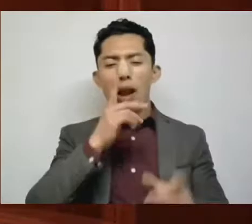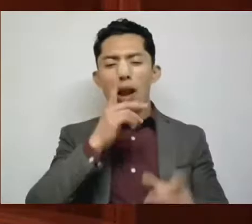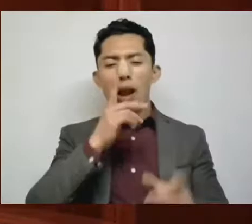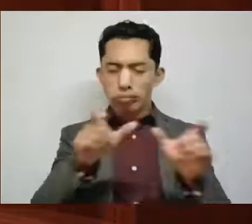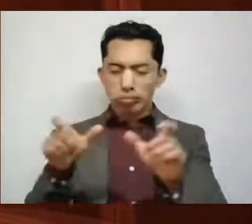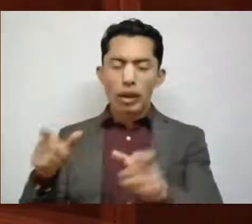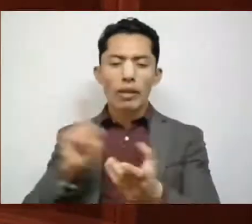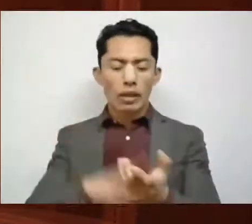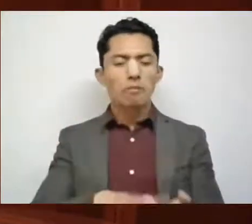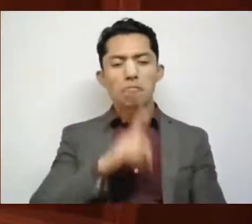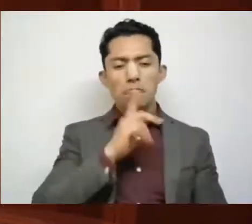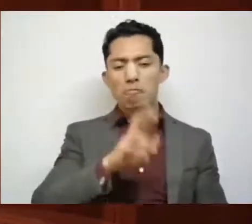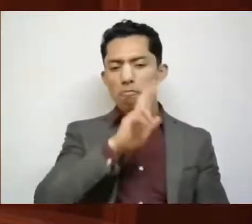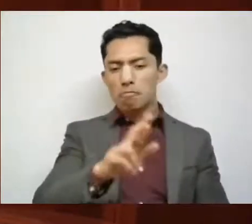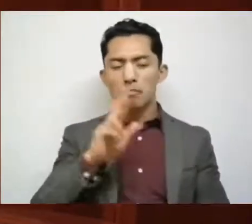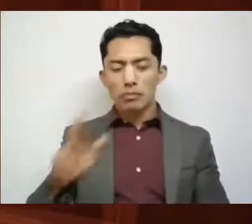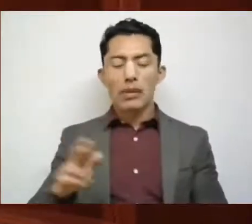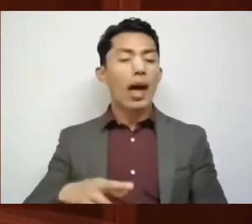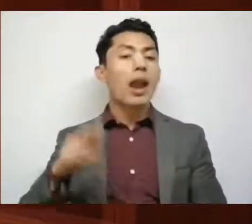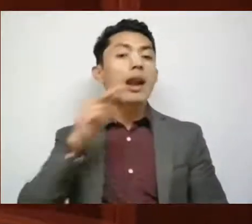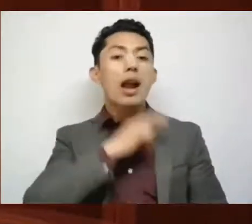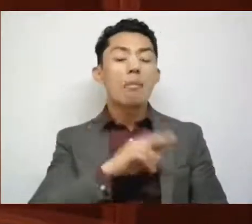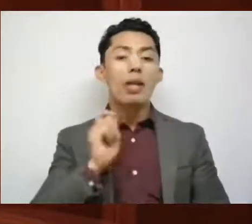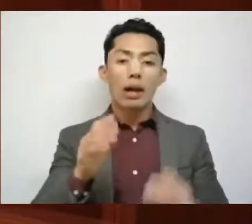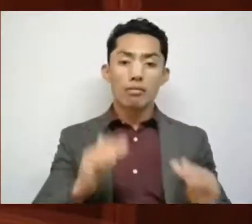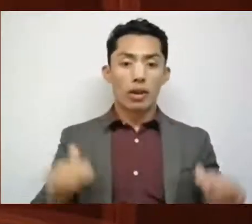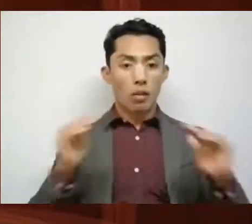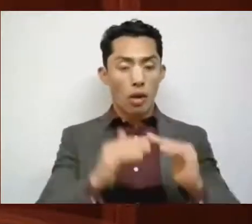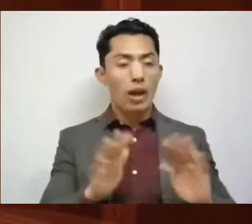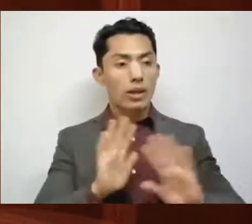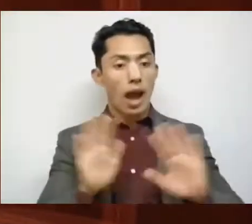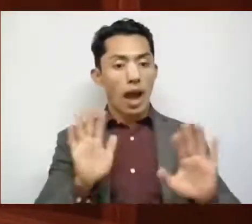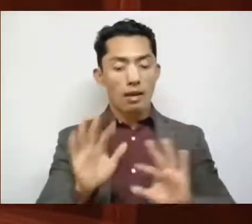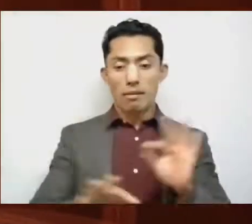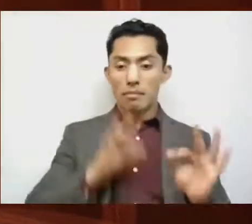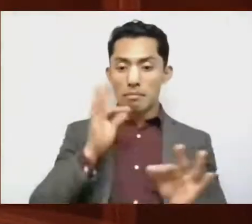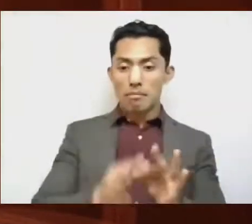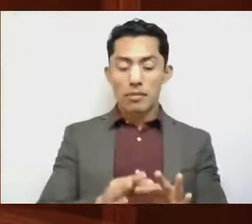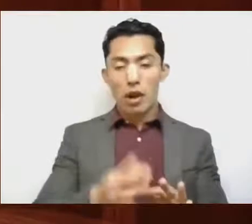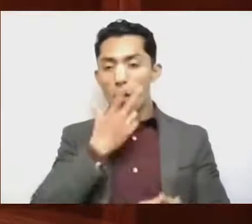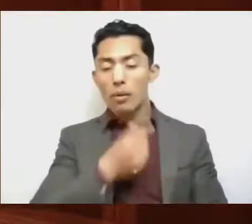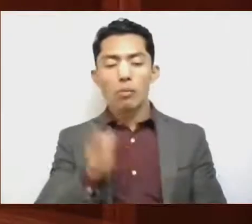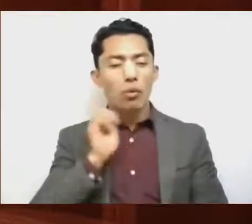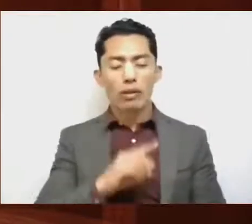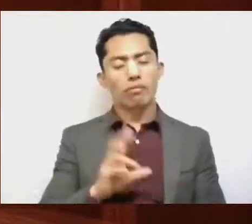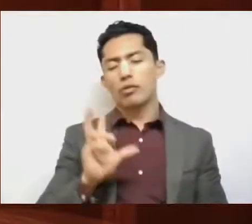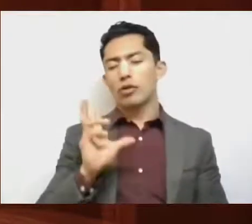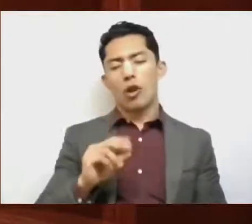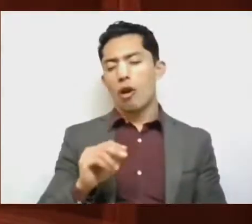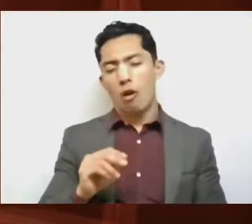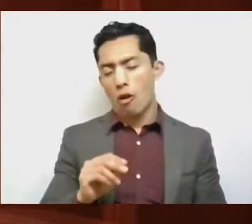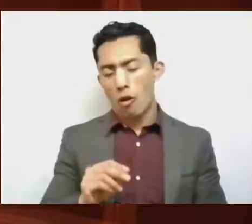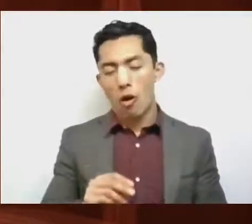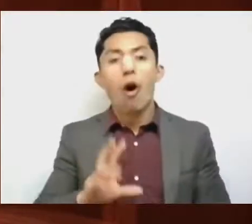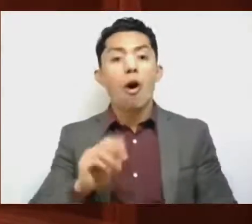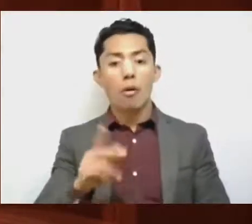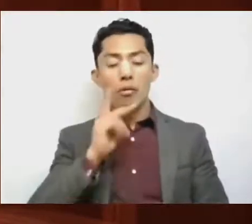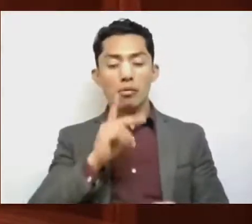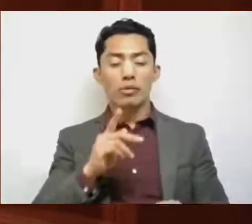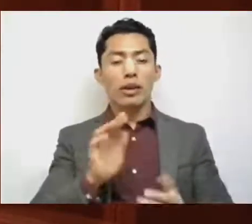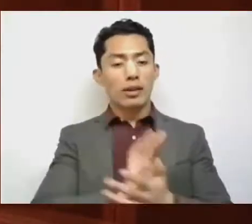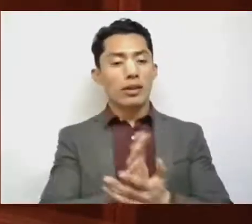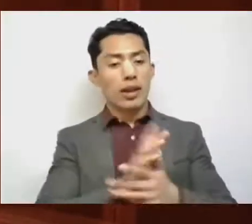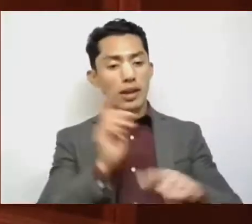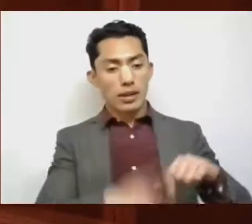no va a eliminar inmediatamente la desigualdad entre mujeres y hombres. No acabará con la discriminación o